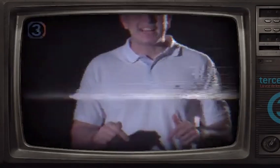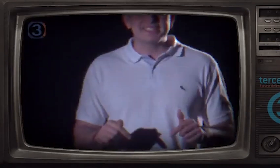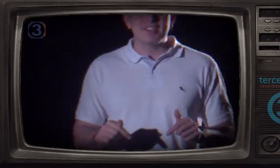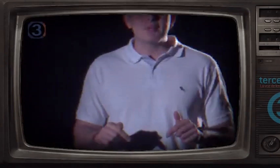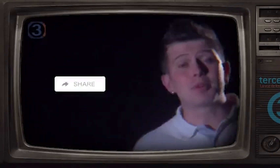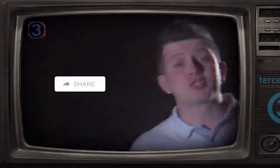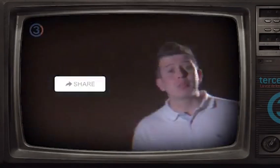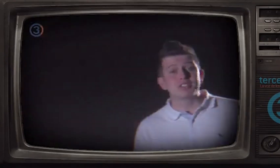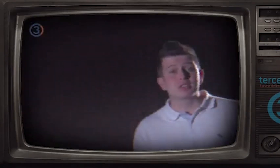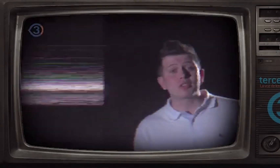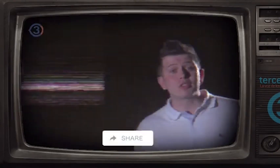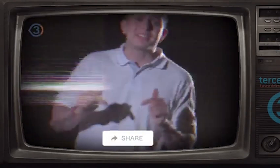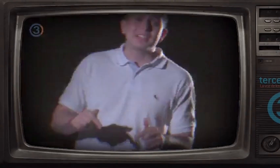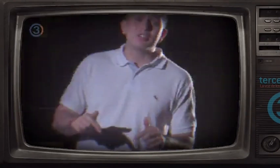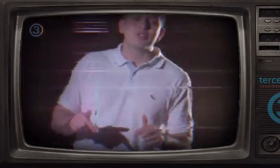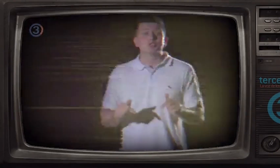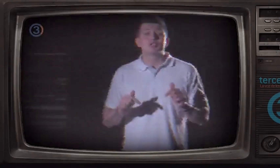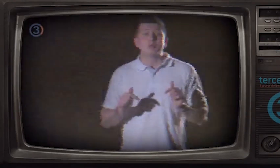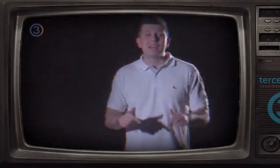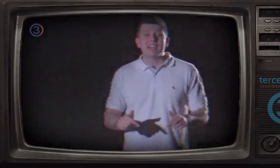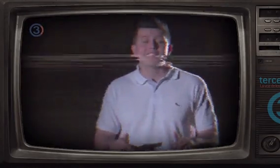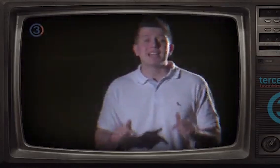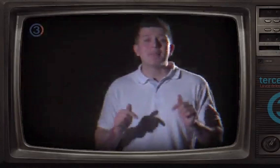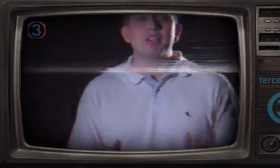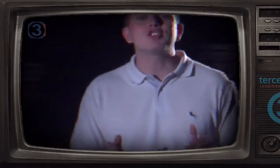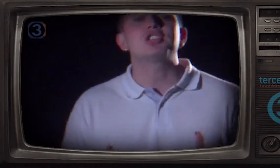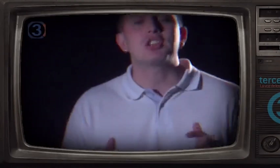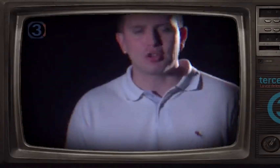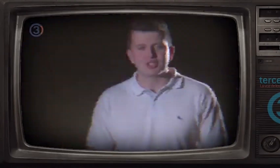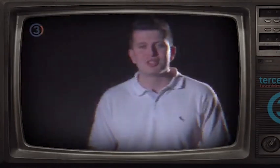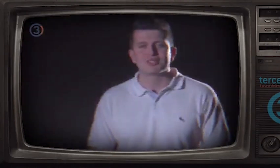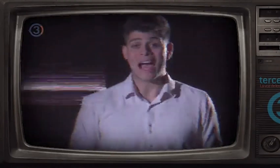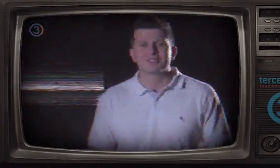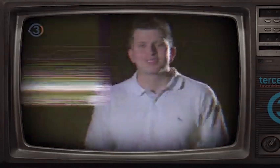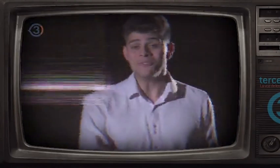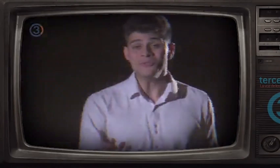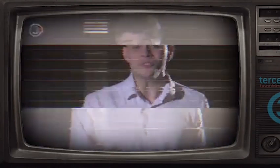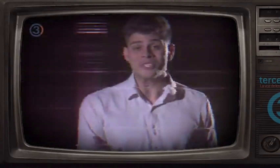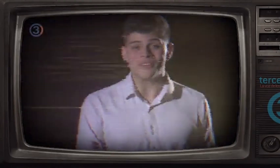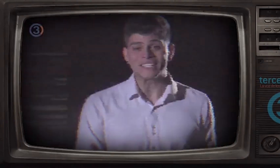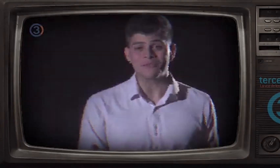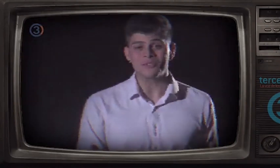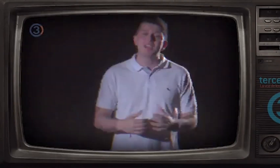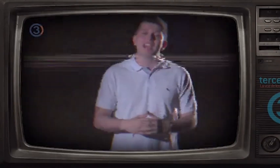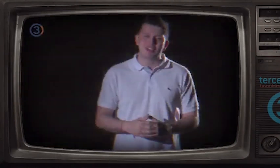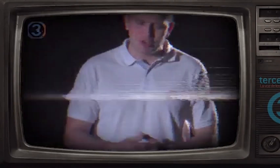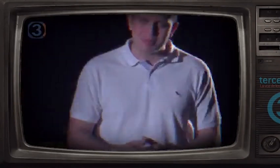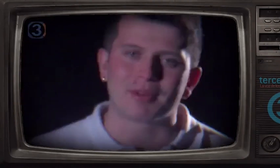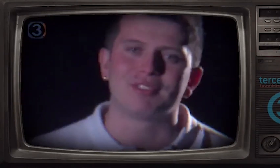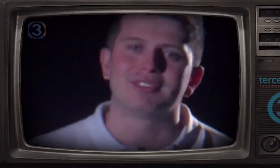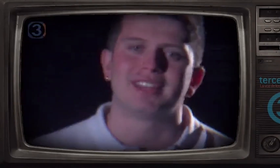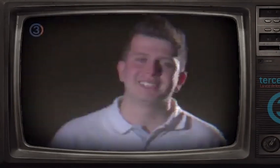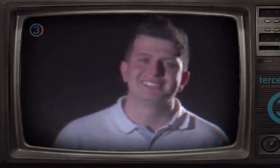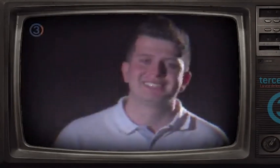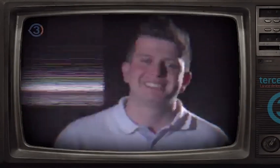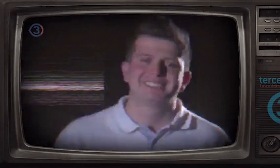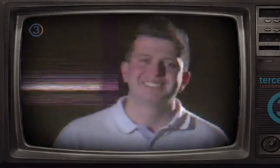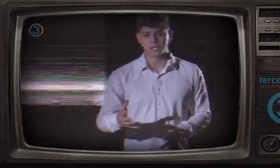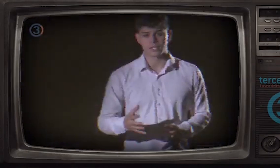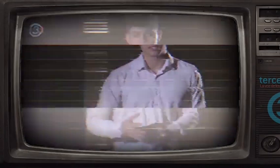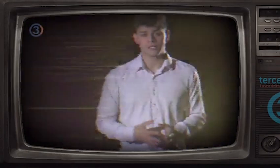darle like a este video y, por supuesto, compartirlo con tus familiares, amigos y conocidos. Así juntos visibilizamos la Colombia profunda.